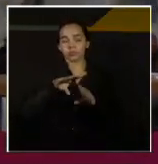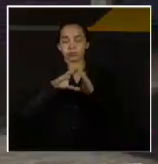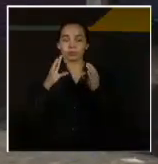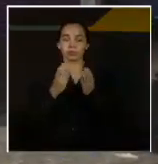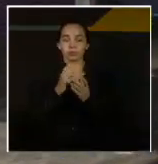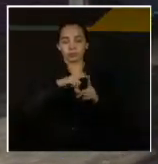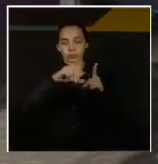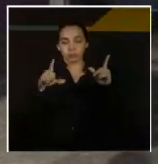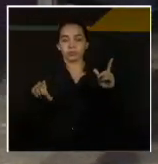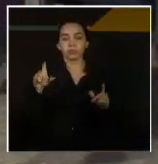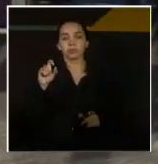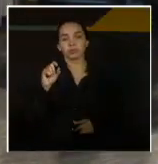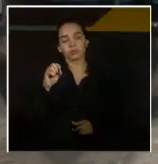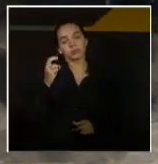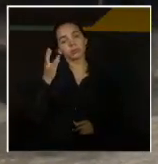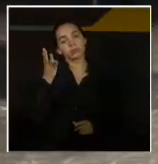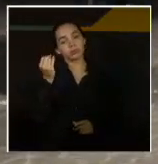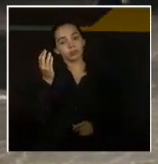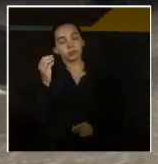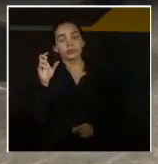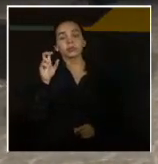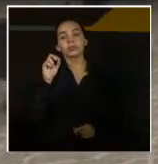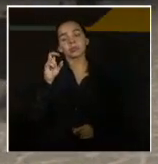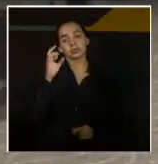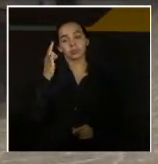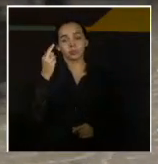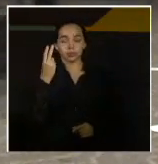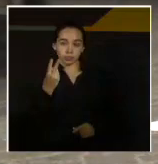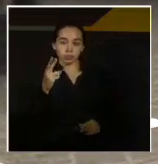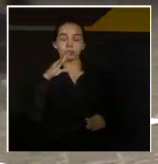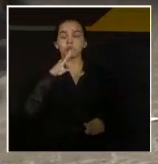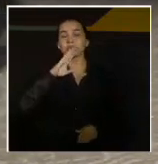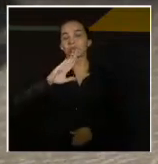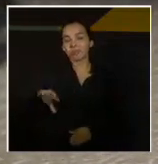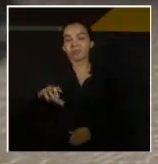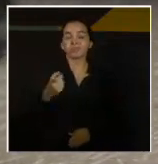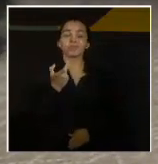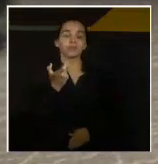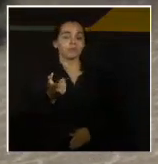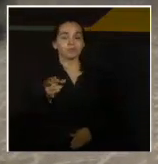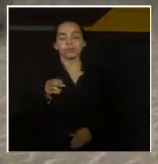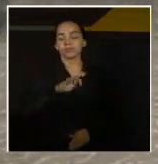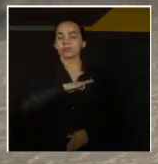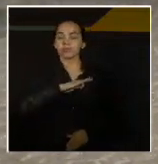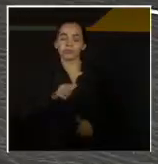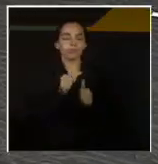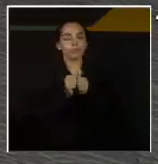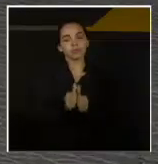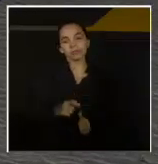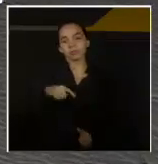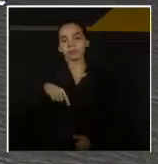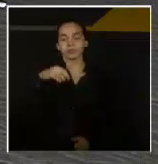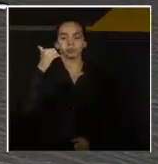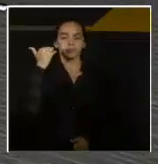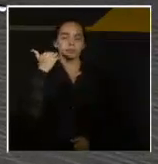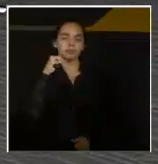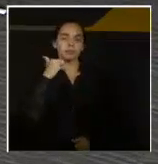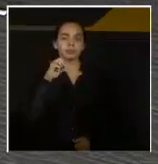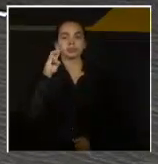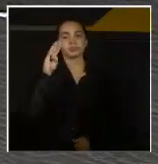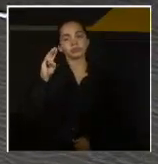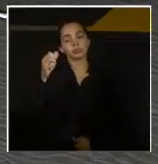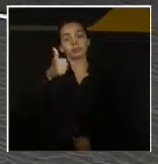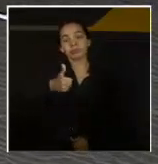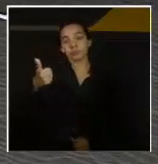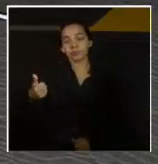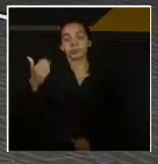lugar 29 de 32 en desigualdad salarial. No nos podemos conformar con un Yucatán donde solamente 3 de cada 10 jóvenes van a